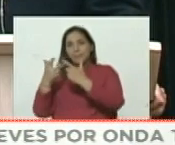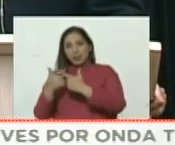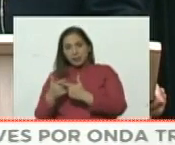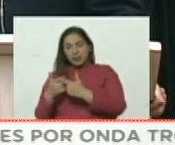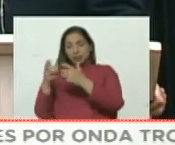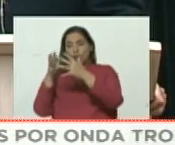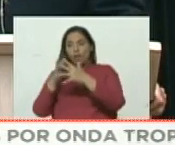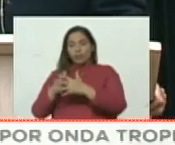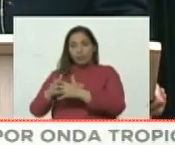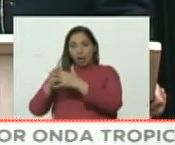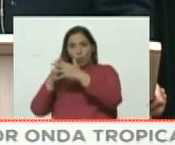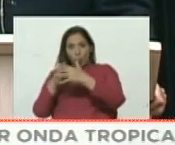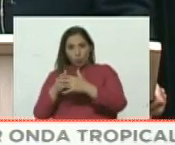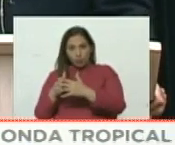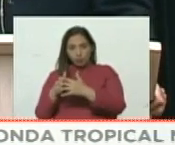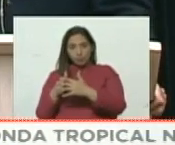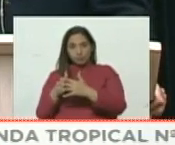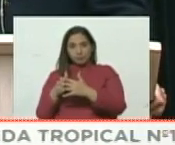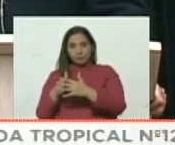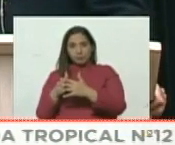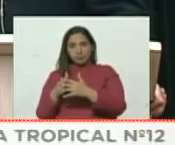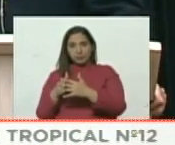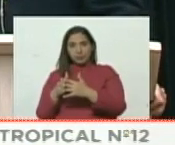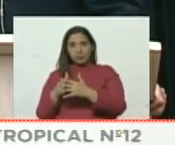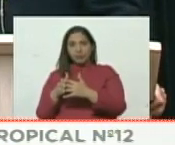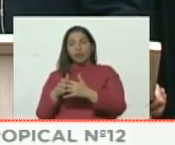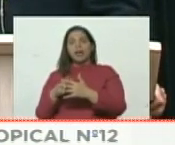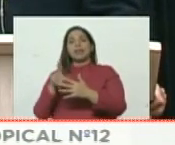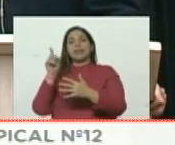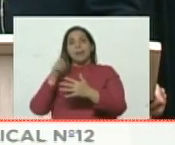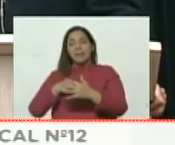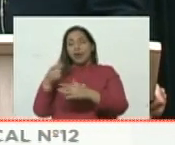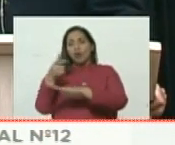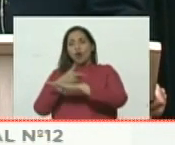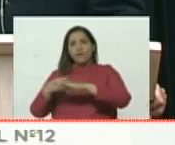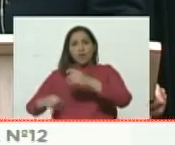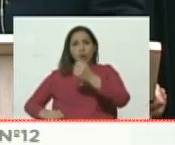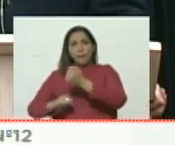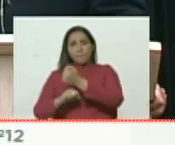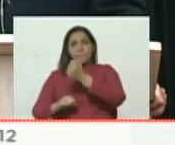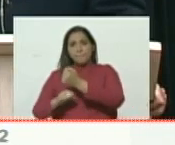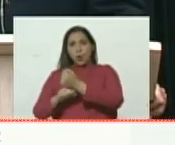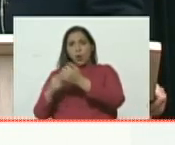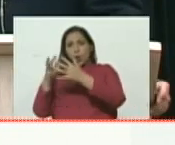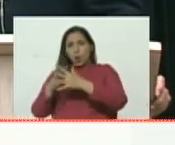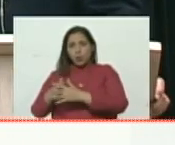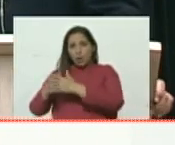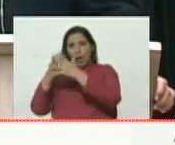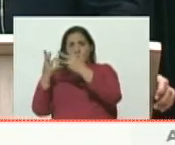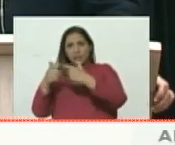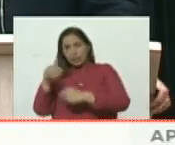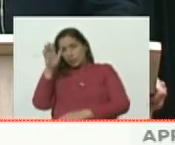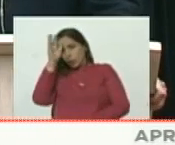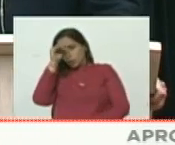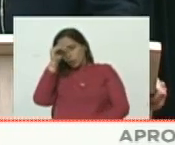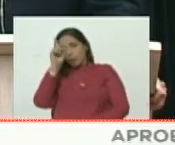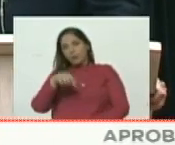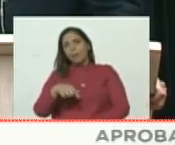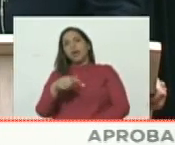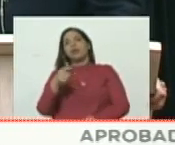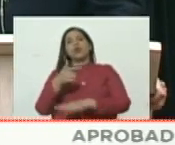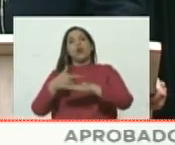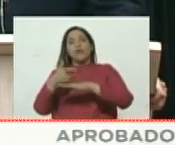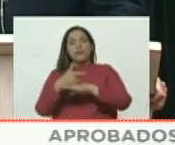Estados Unidos de Norteamérica, a gobiernos satélites de la administración Trump, como es el caso del gobierno de